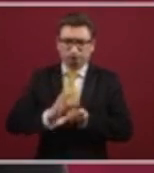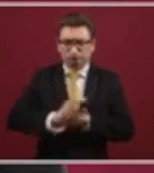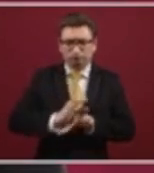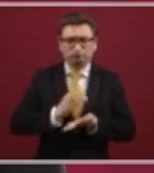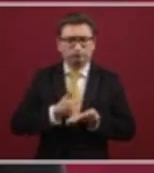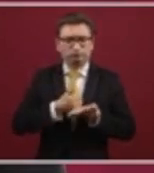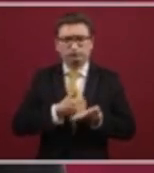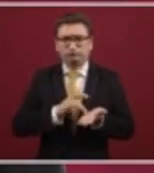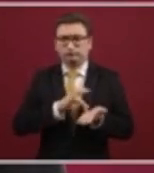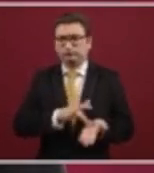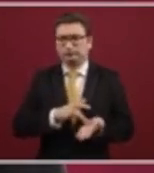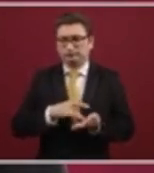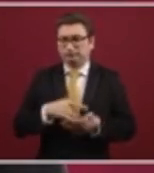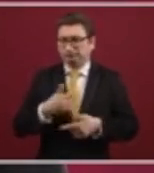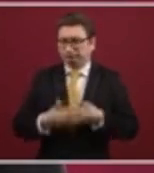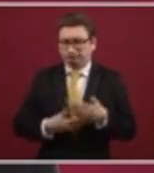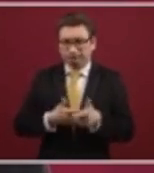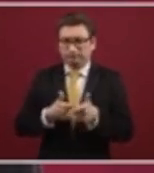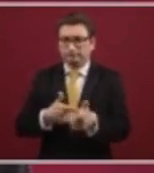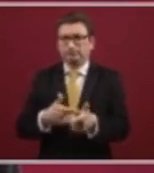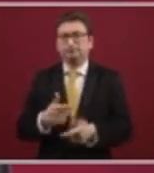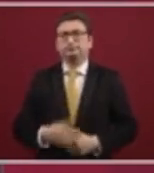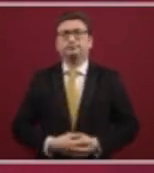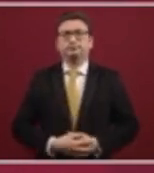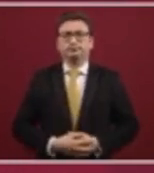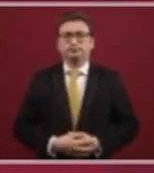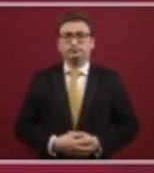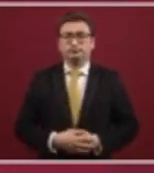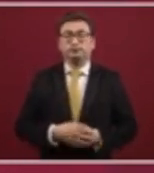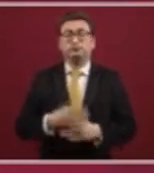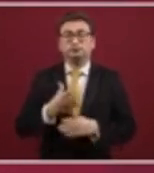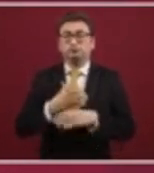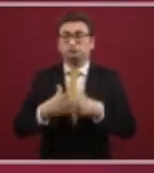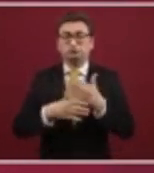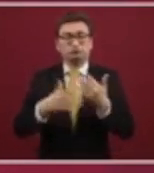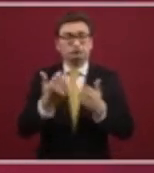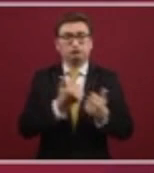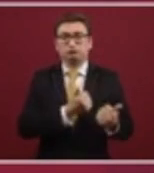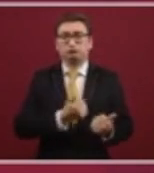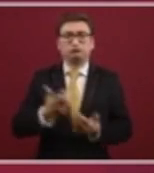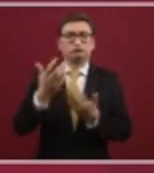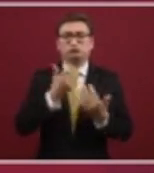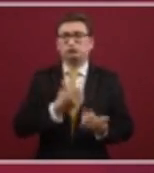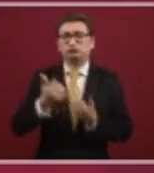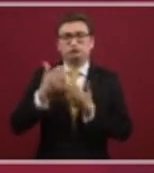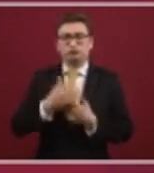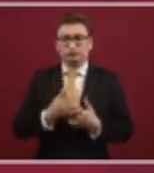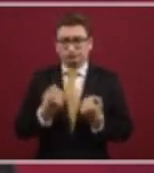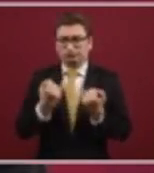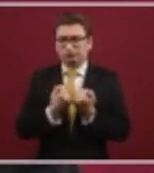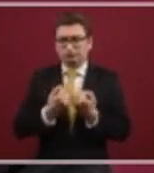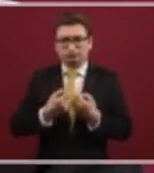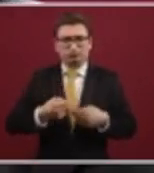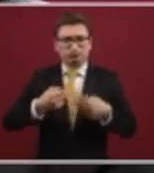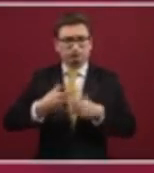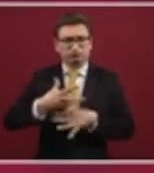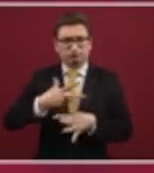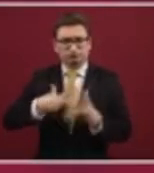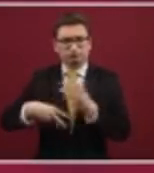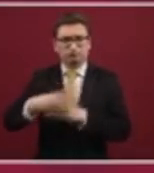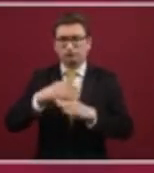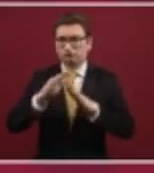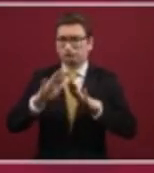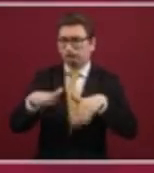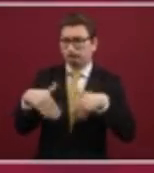la vía de la exportación, la vía del comercio